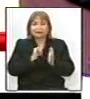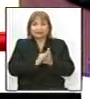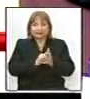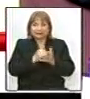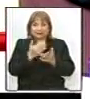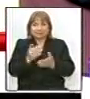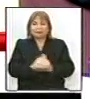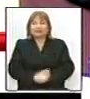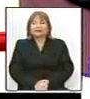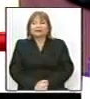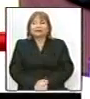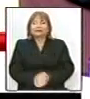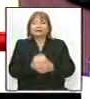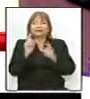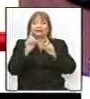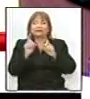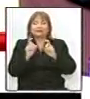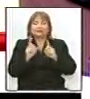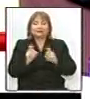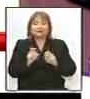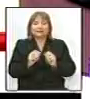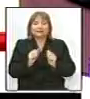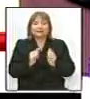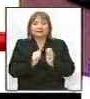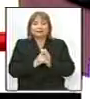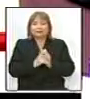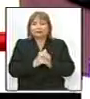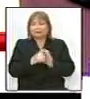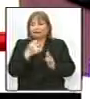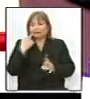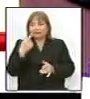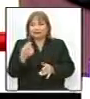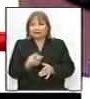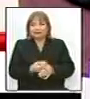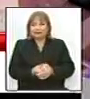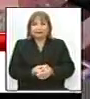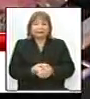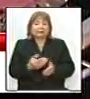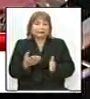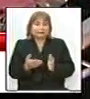que absuelva las interrogantes vertidas por los señores congresistas. Tiene el uso de la palabra el señor ministro.